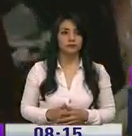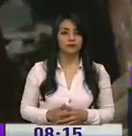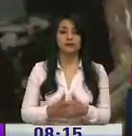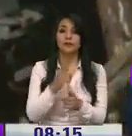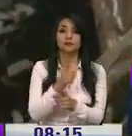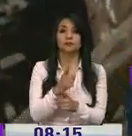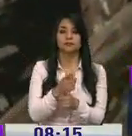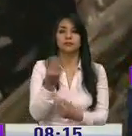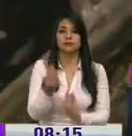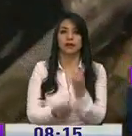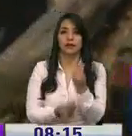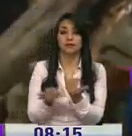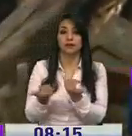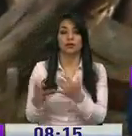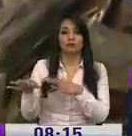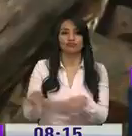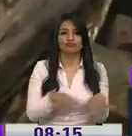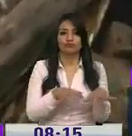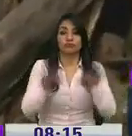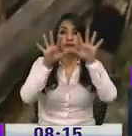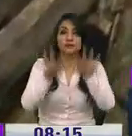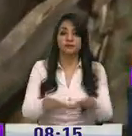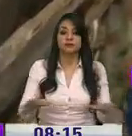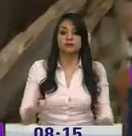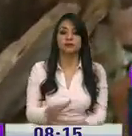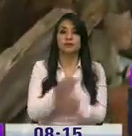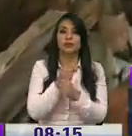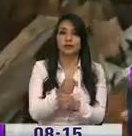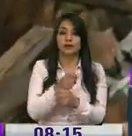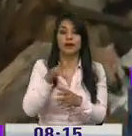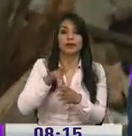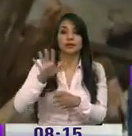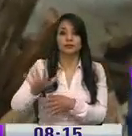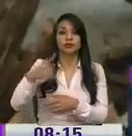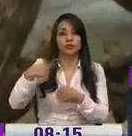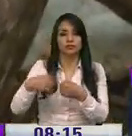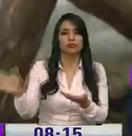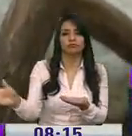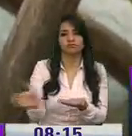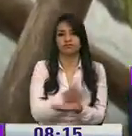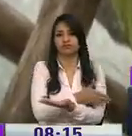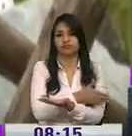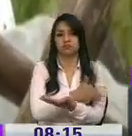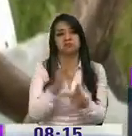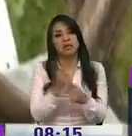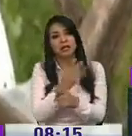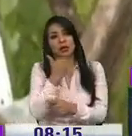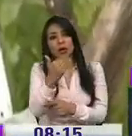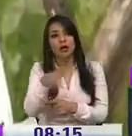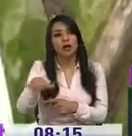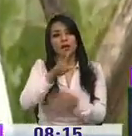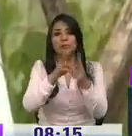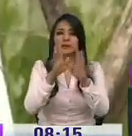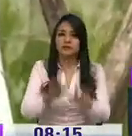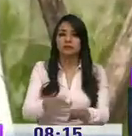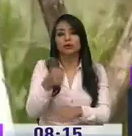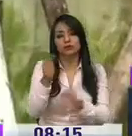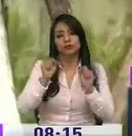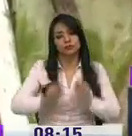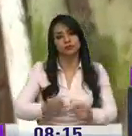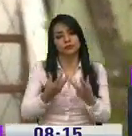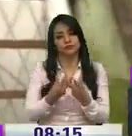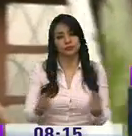ahorita es coordinar con la secretaría de riesgos del municipio para el derrocamiento de esto y evitar cualquier daño a vecinos o terceras personas